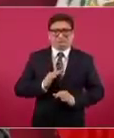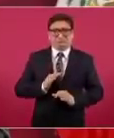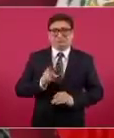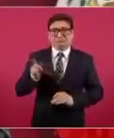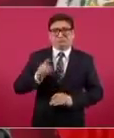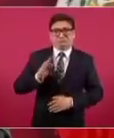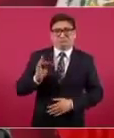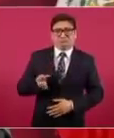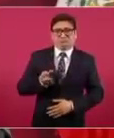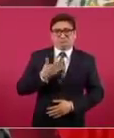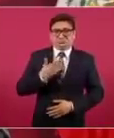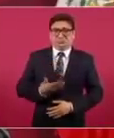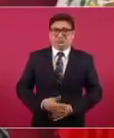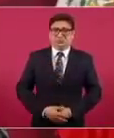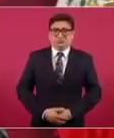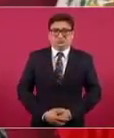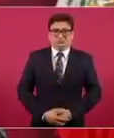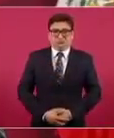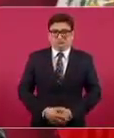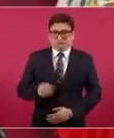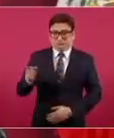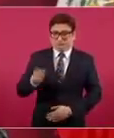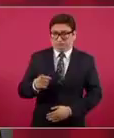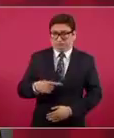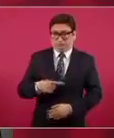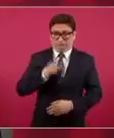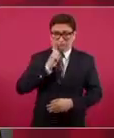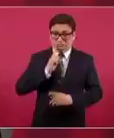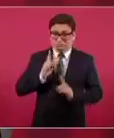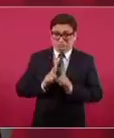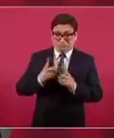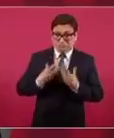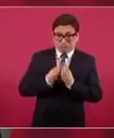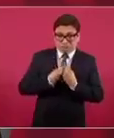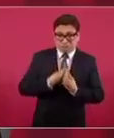aceptó ser primera dama.